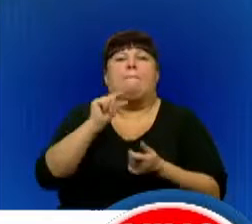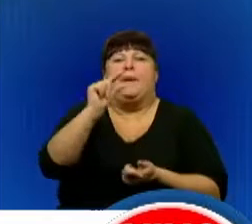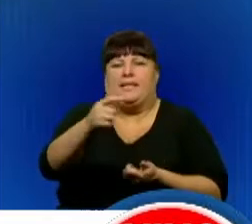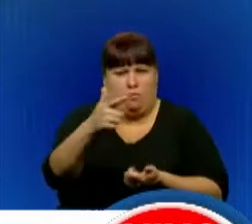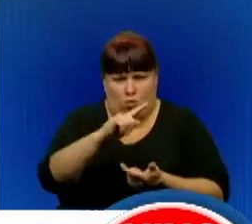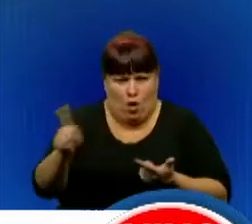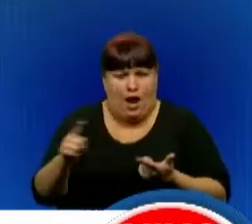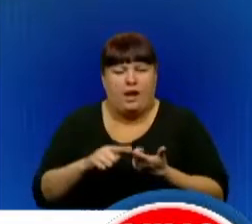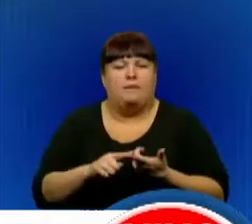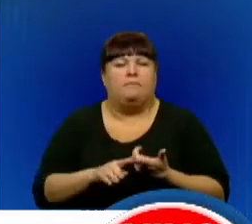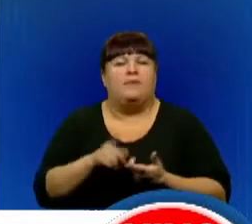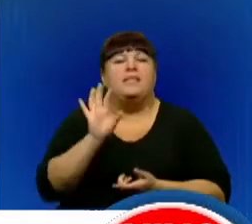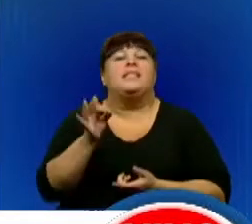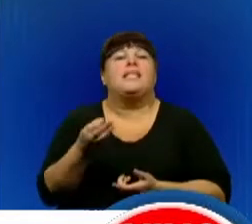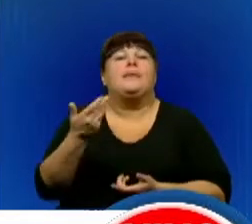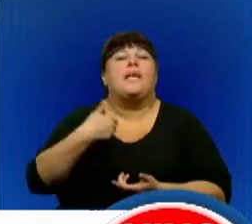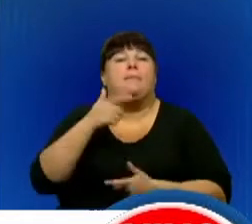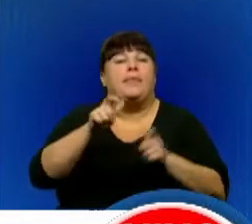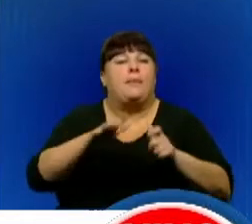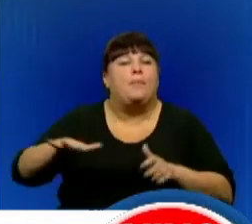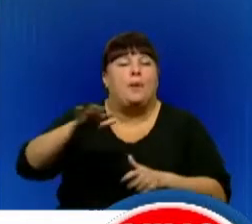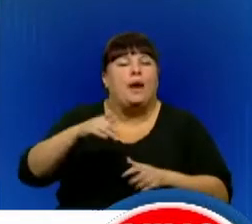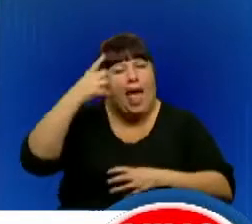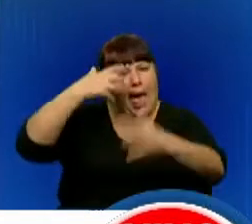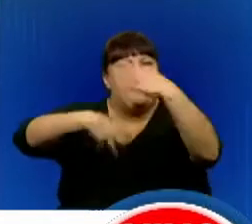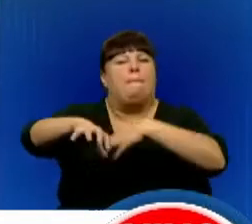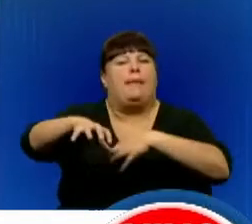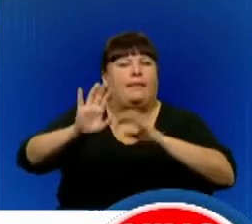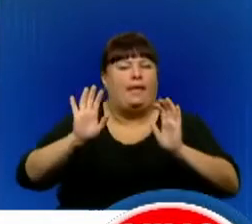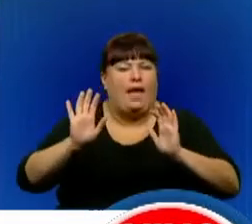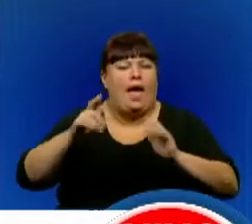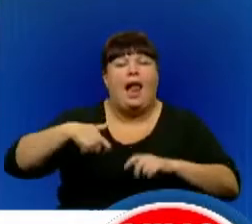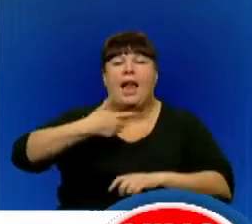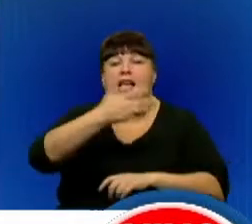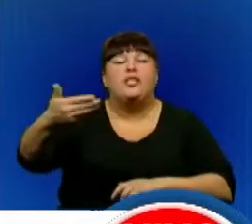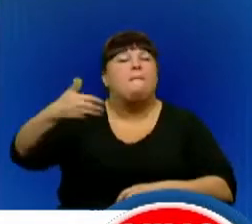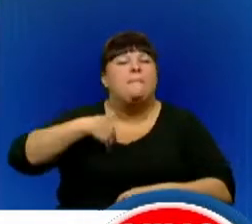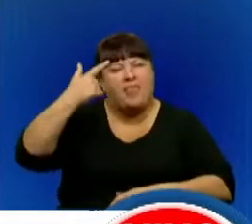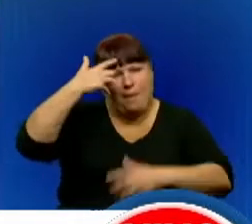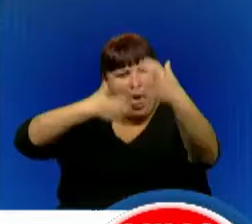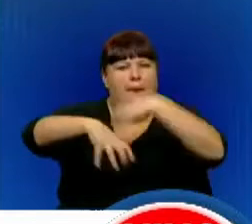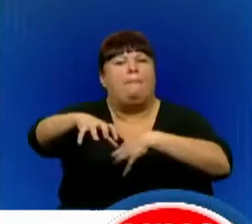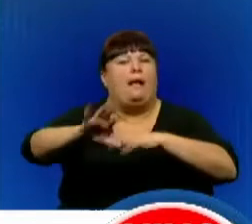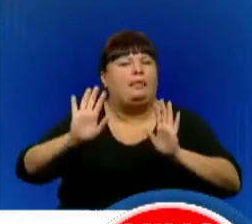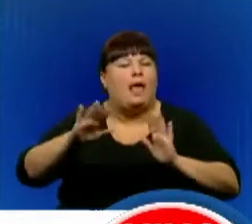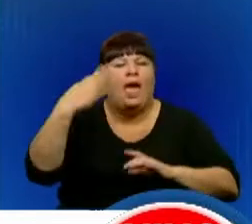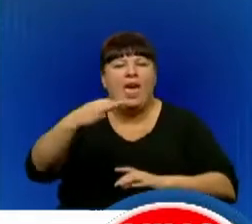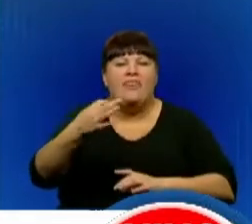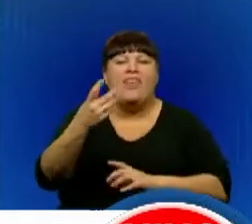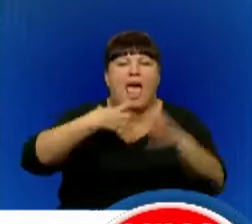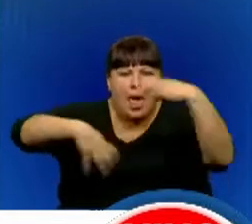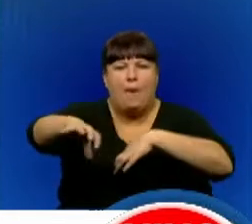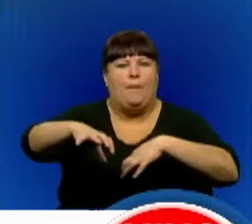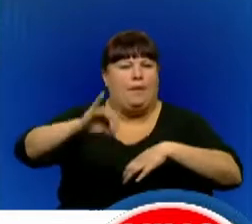crédito. ¿Sabe lo que nos pide la sociedad? Empatía. La sociedad nos pide empatía, que nos pongamos en